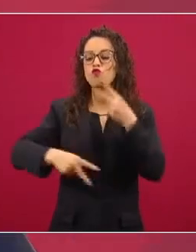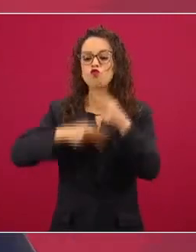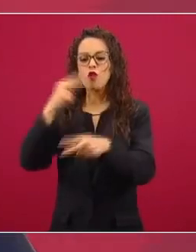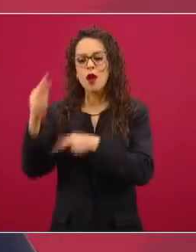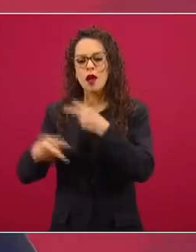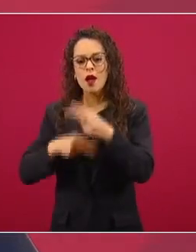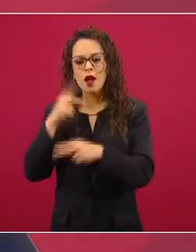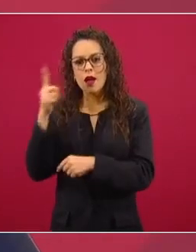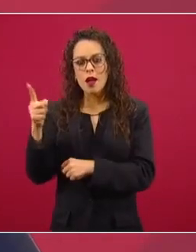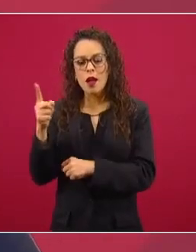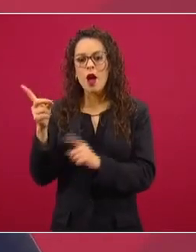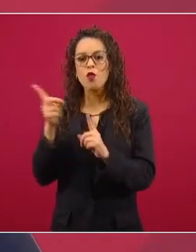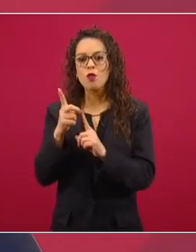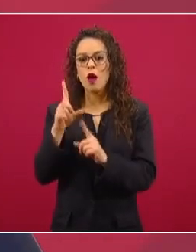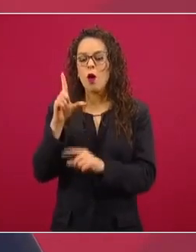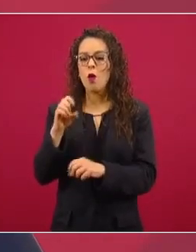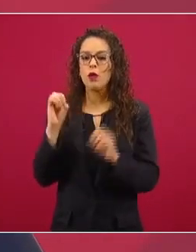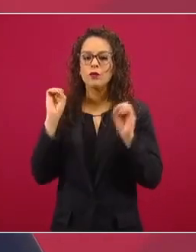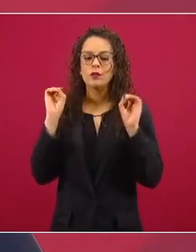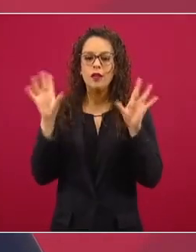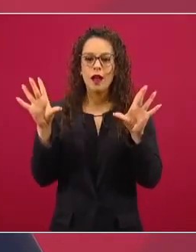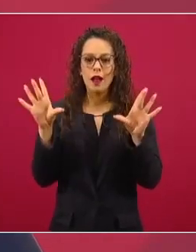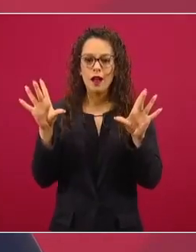a Los Ángeles,